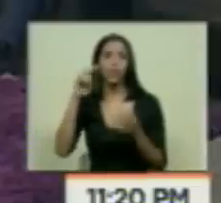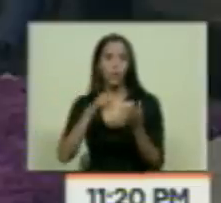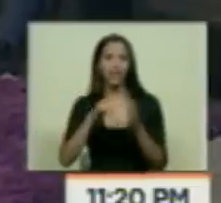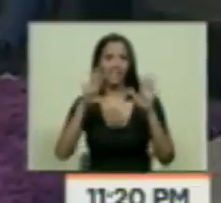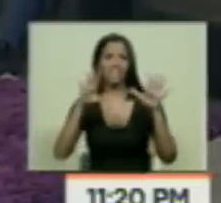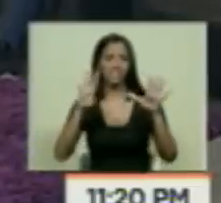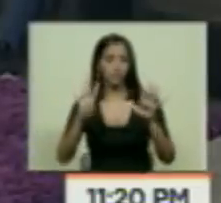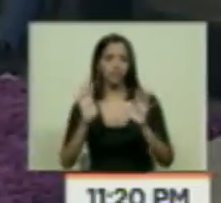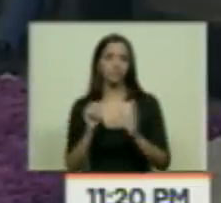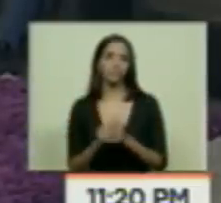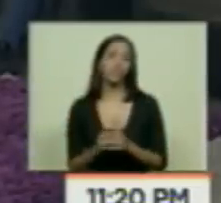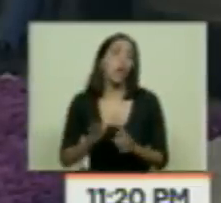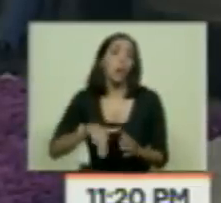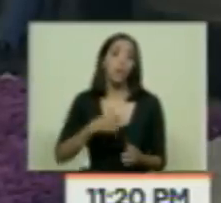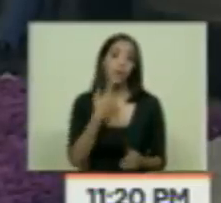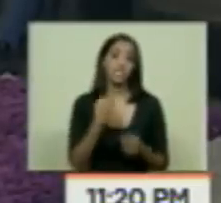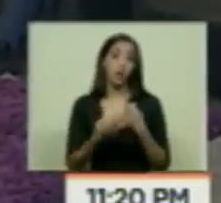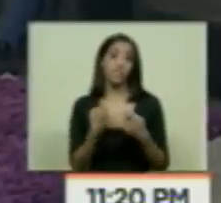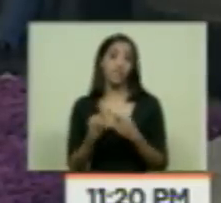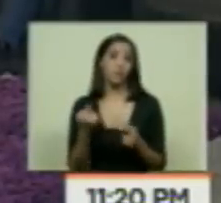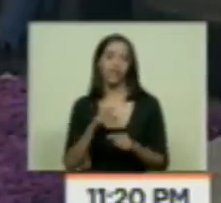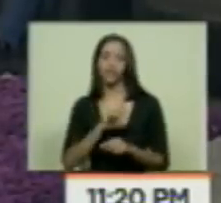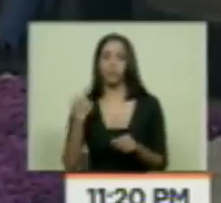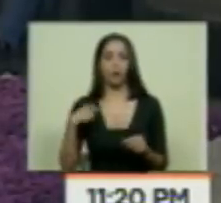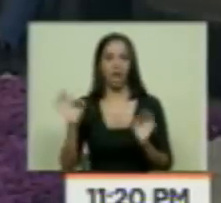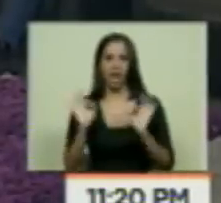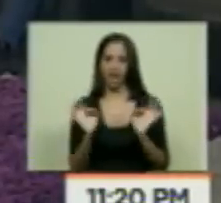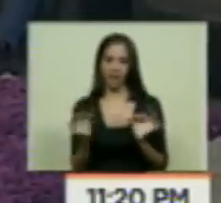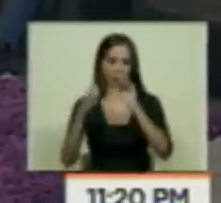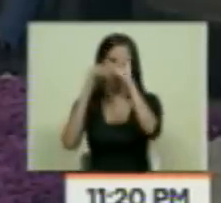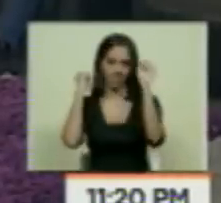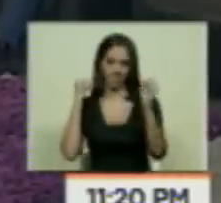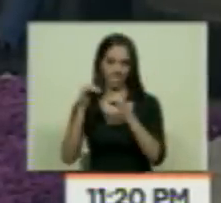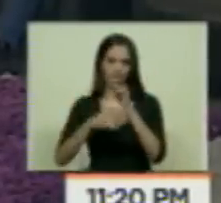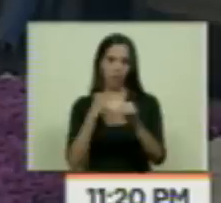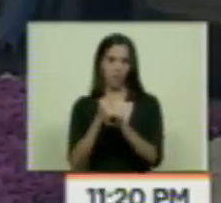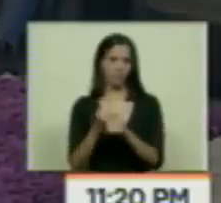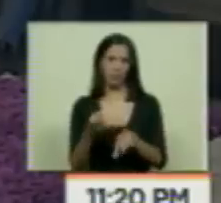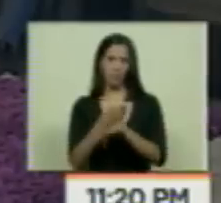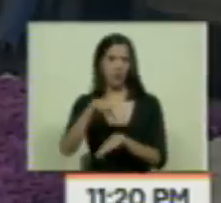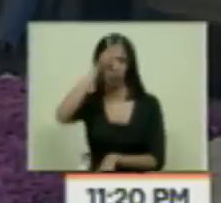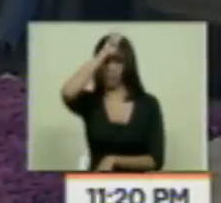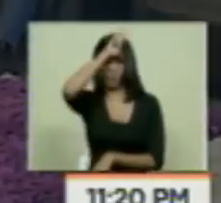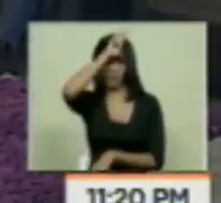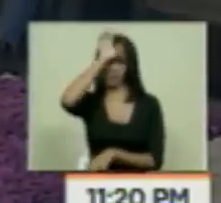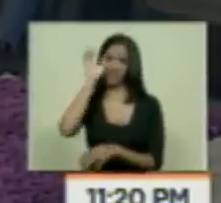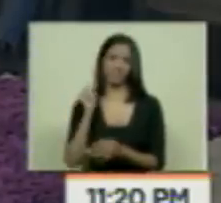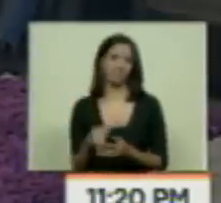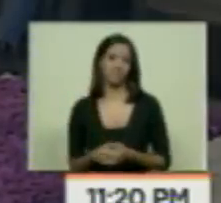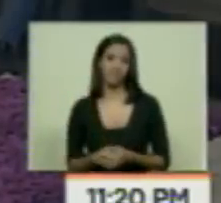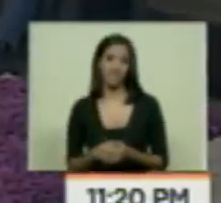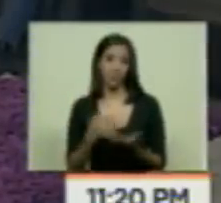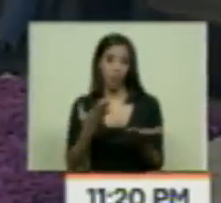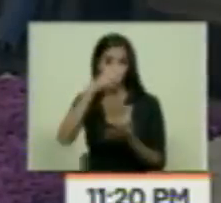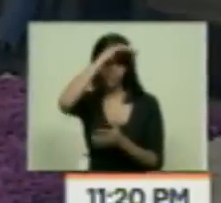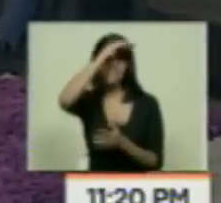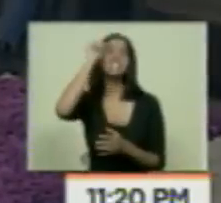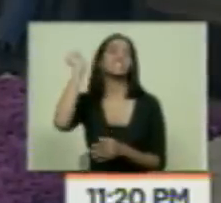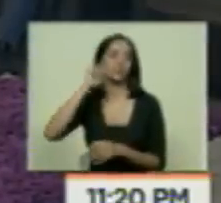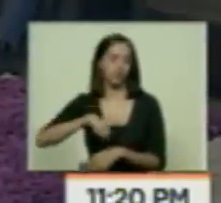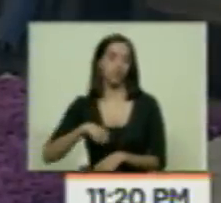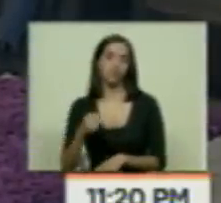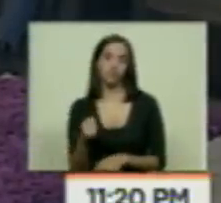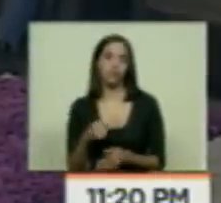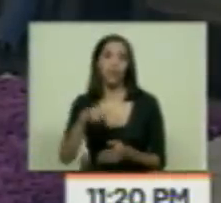podemos decir cosas aquí porque nosotros no tenemos nada que ver con la diplomacia internacional, pero es un gobierno estúpido. Vale, o sea, el gobierno de Donald Trump. Sí. Pero esto es